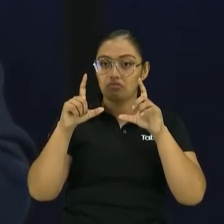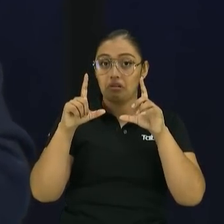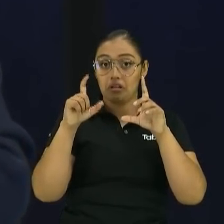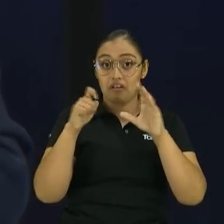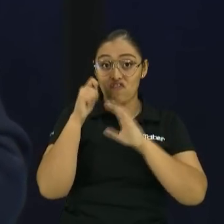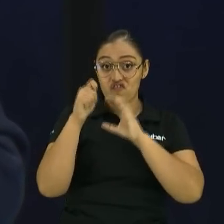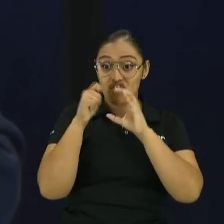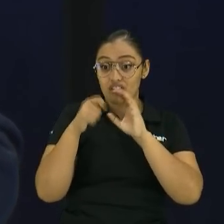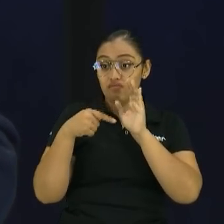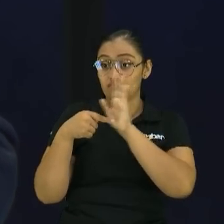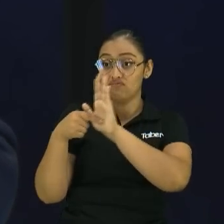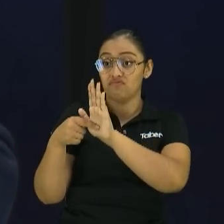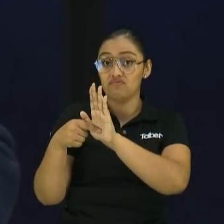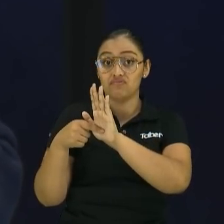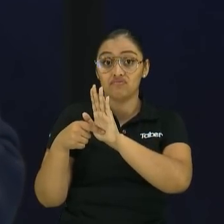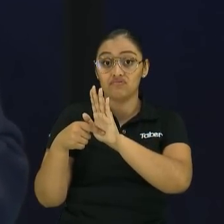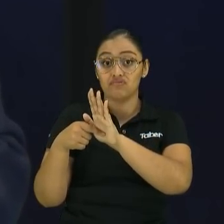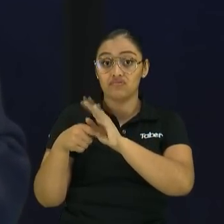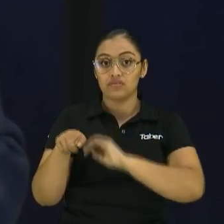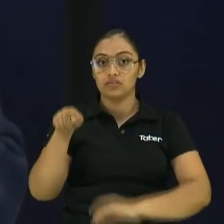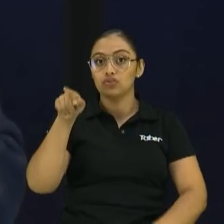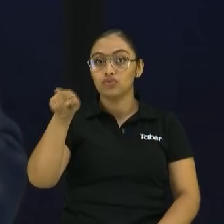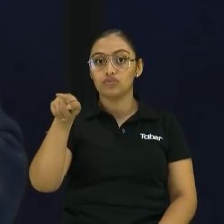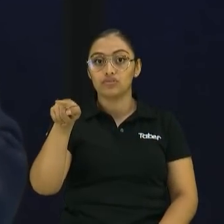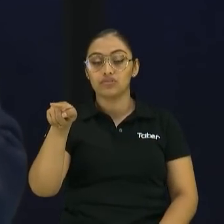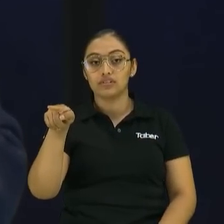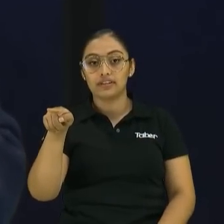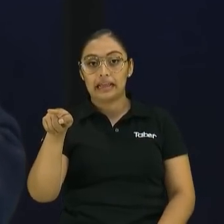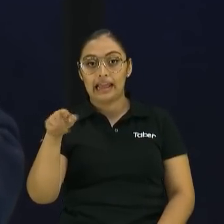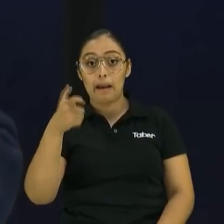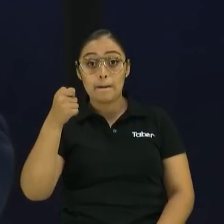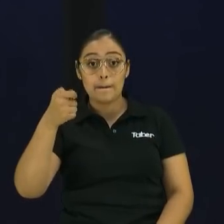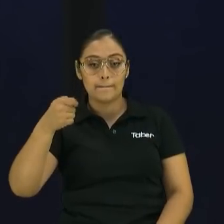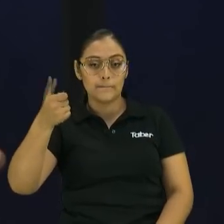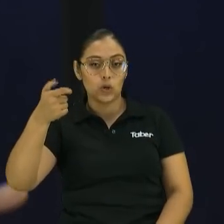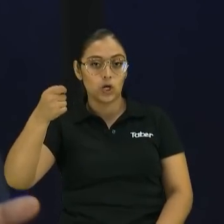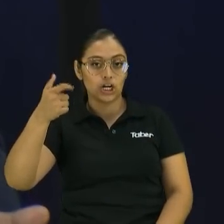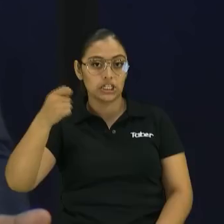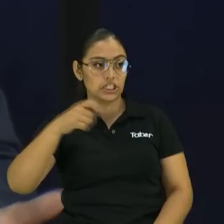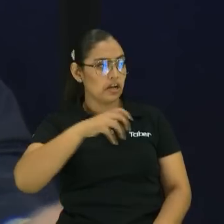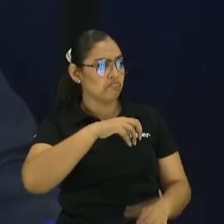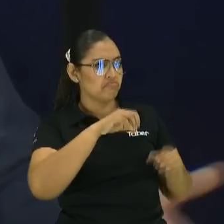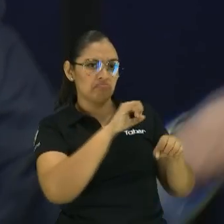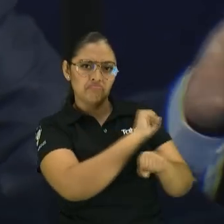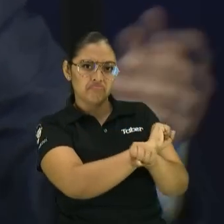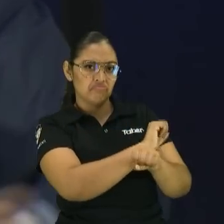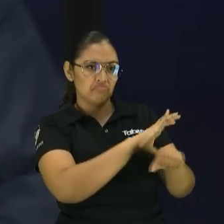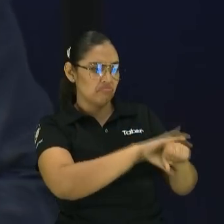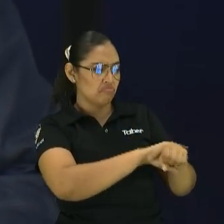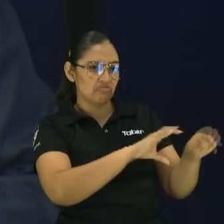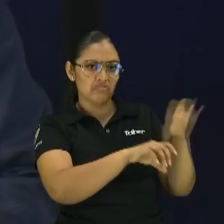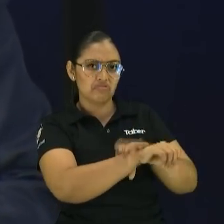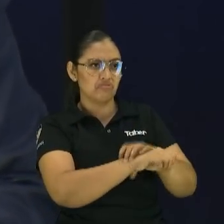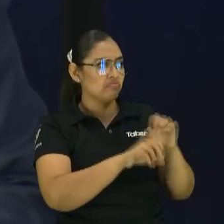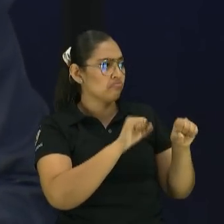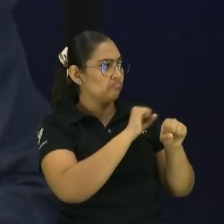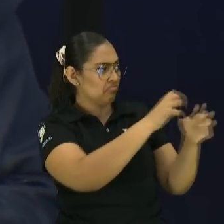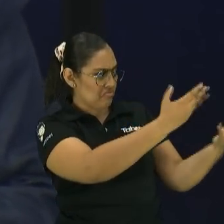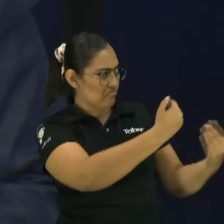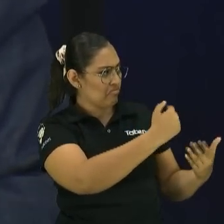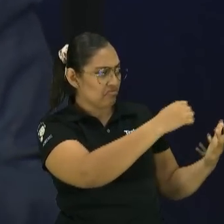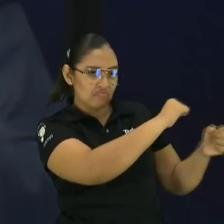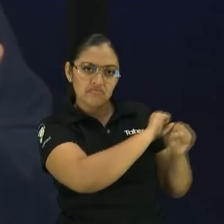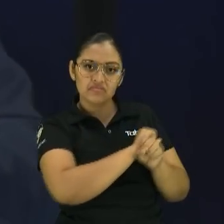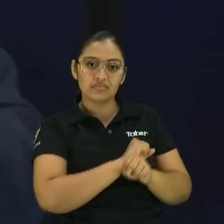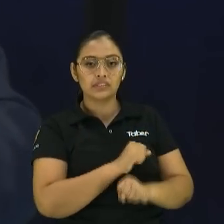decir es que el soberbio nunca triunfa a eso se refiere el señor Ojalá dejara de ser soberbio